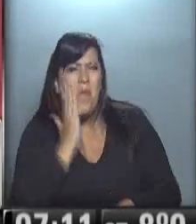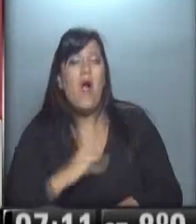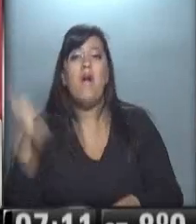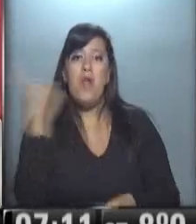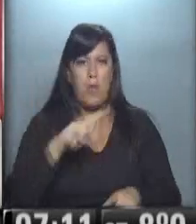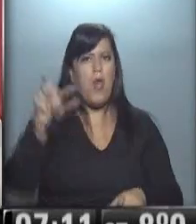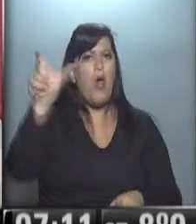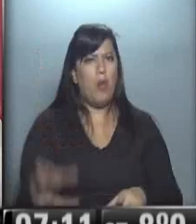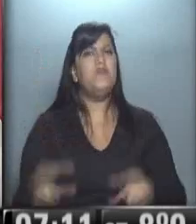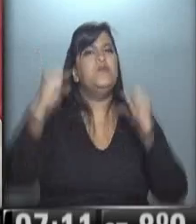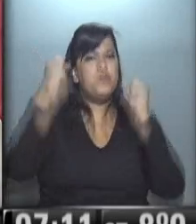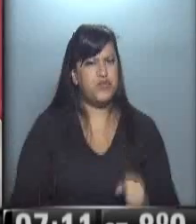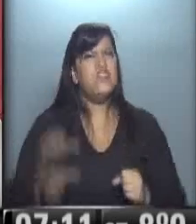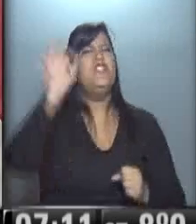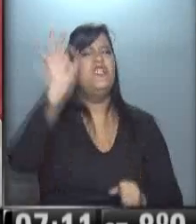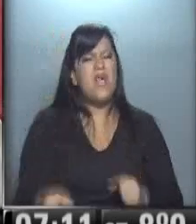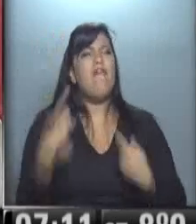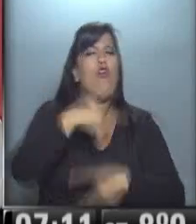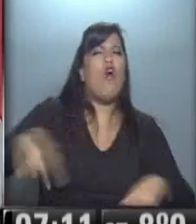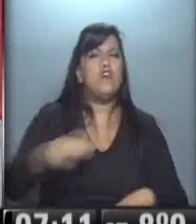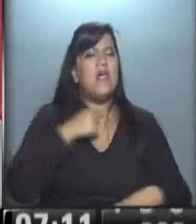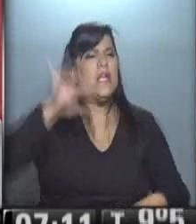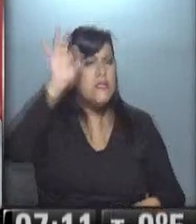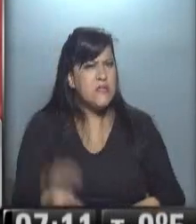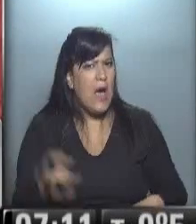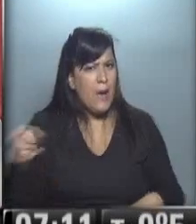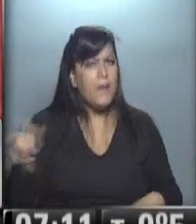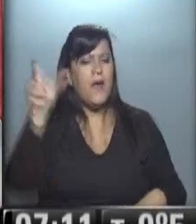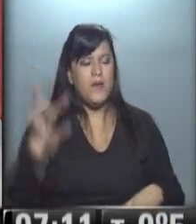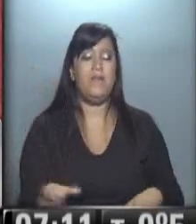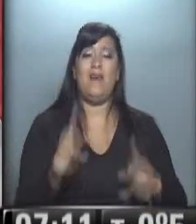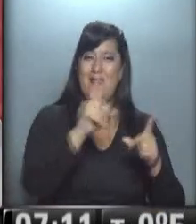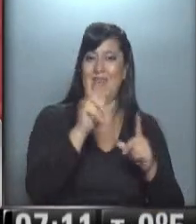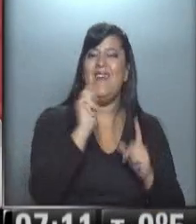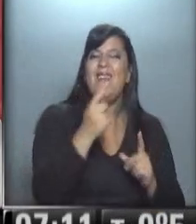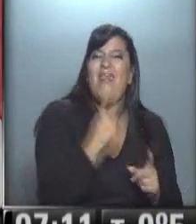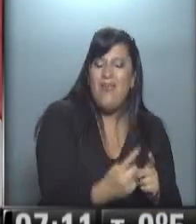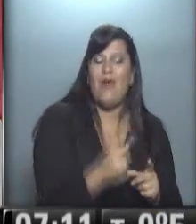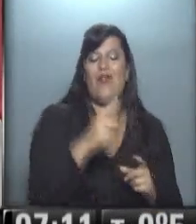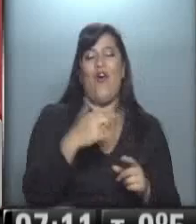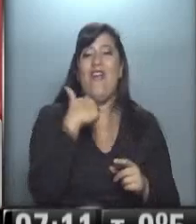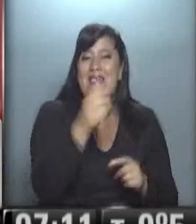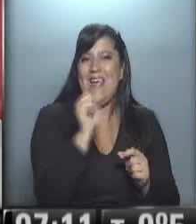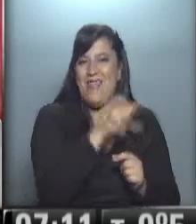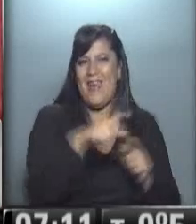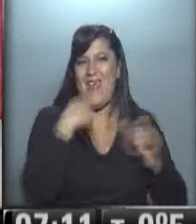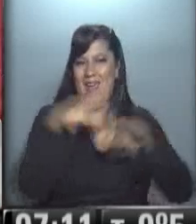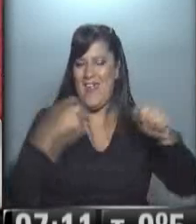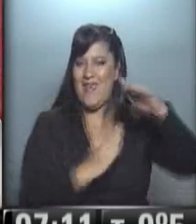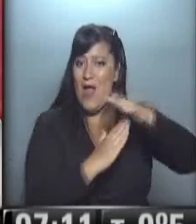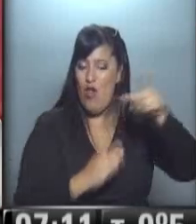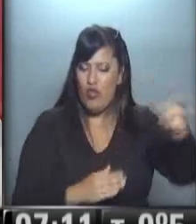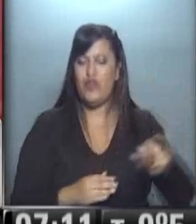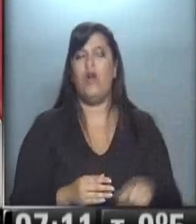bien plantado, sabe lo que quiere, lo dijo Claudia, la tía de Guido, hija también, claro, de Estela de Carlotto, y dijo que en